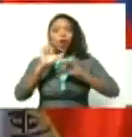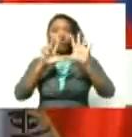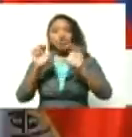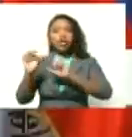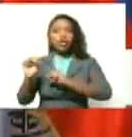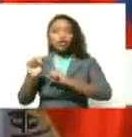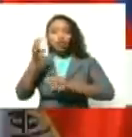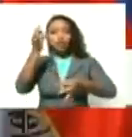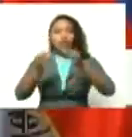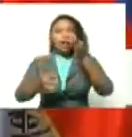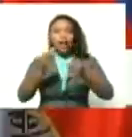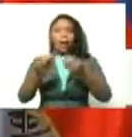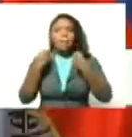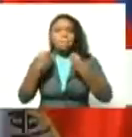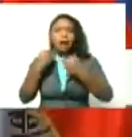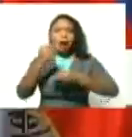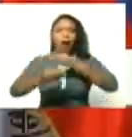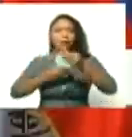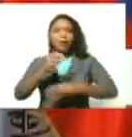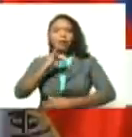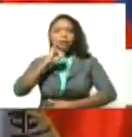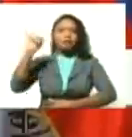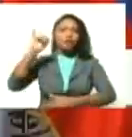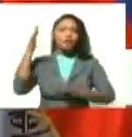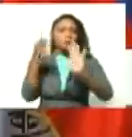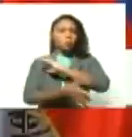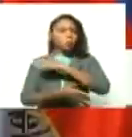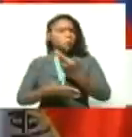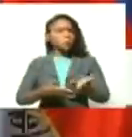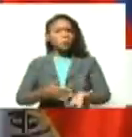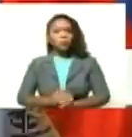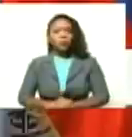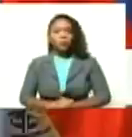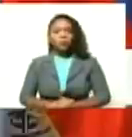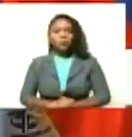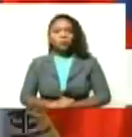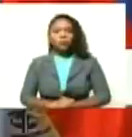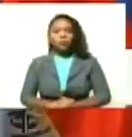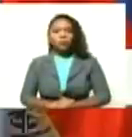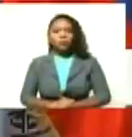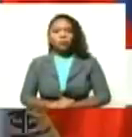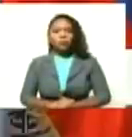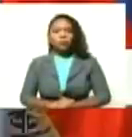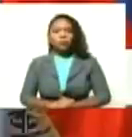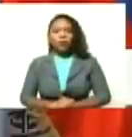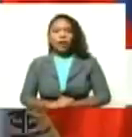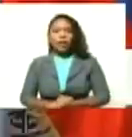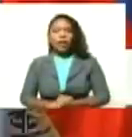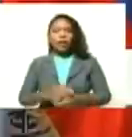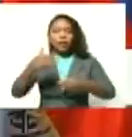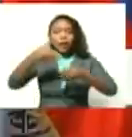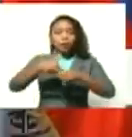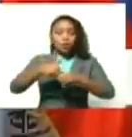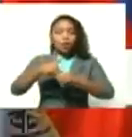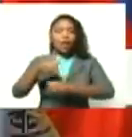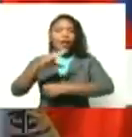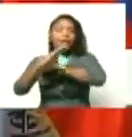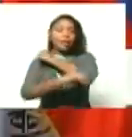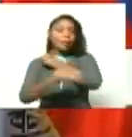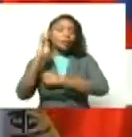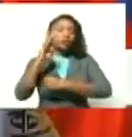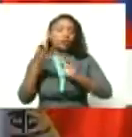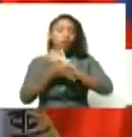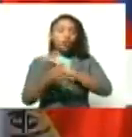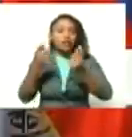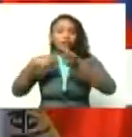Fisca para tramitar denuncias sobre el tráfico de combustible se haga sobre